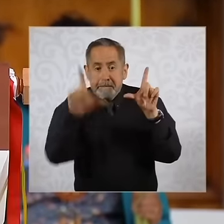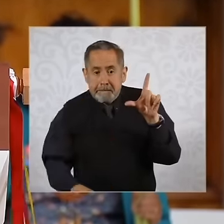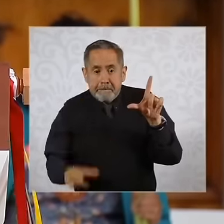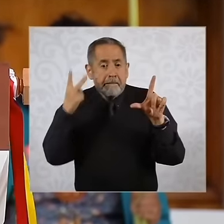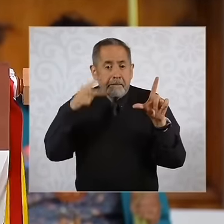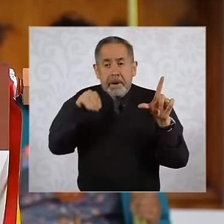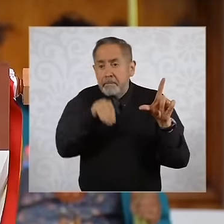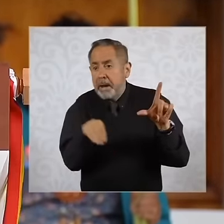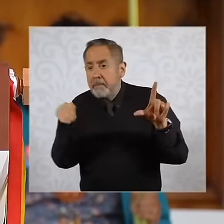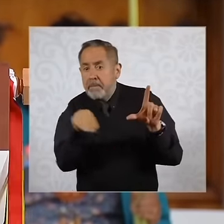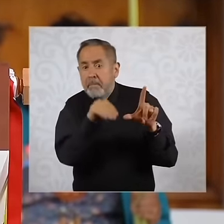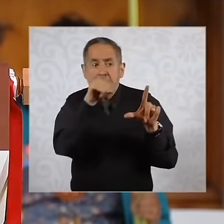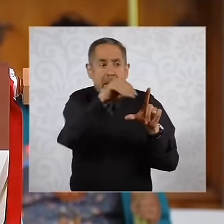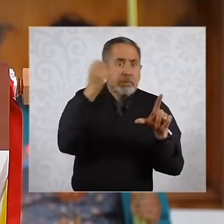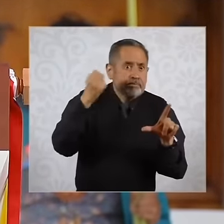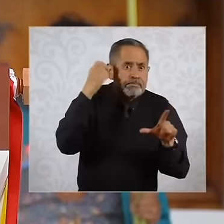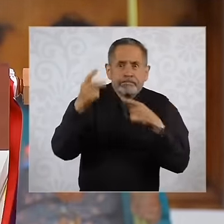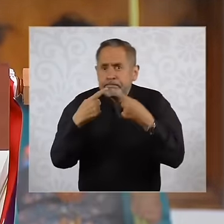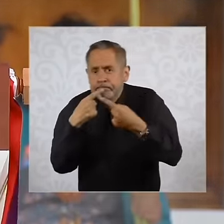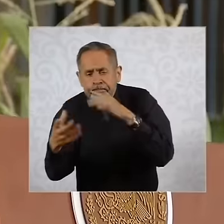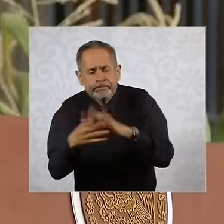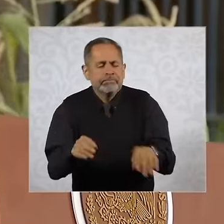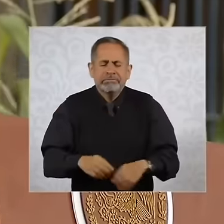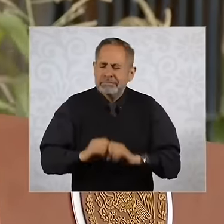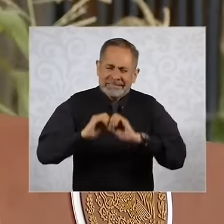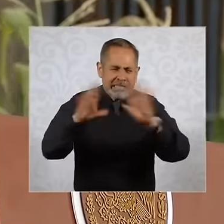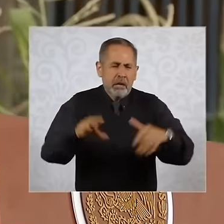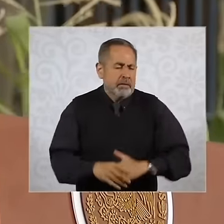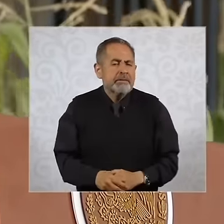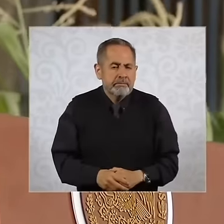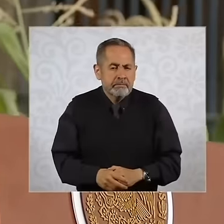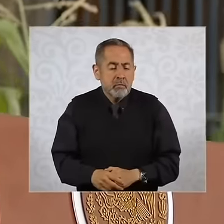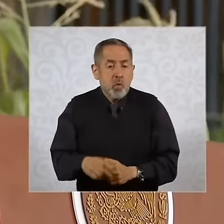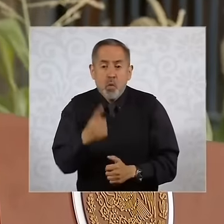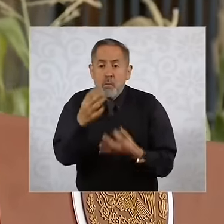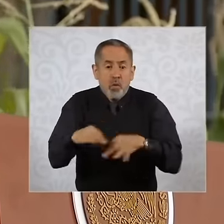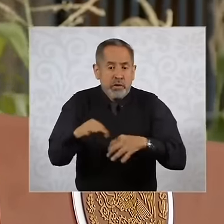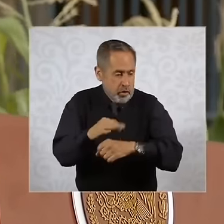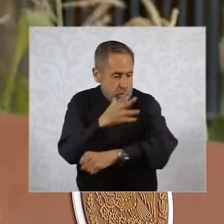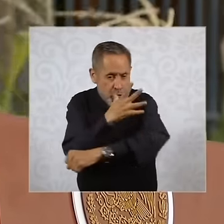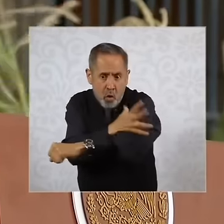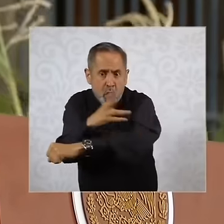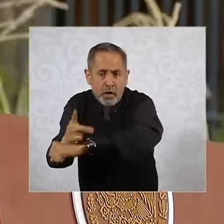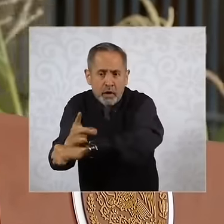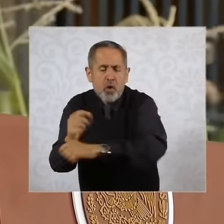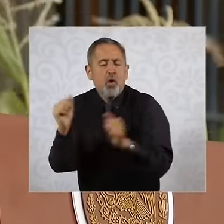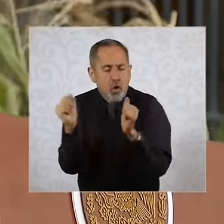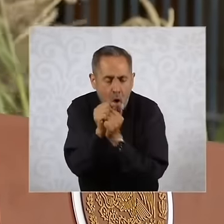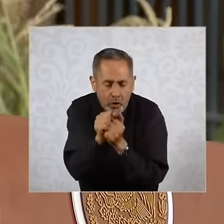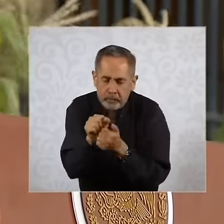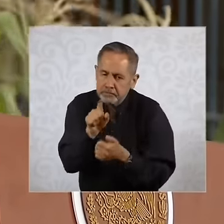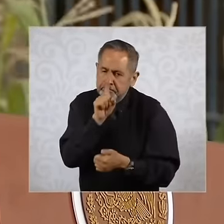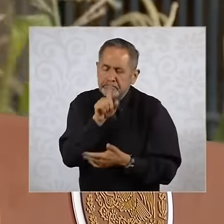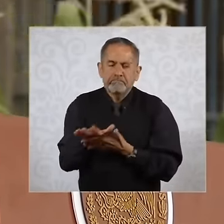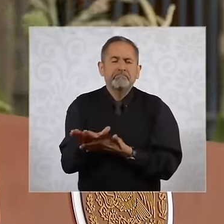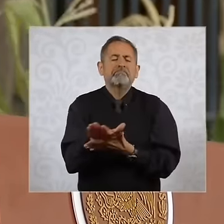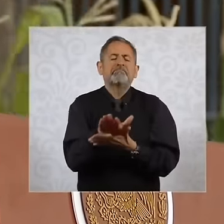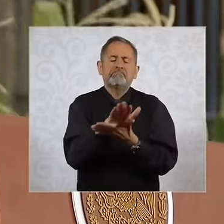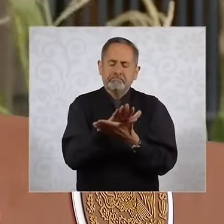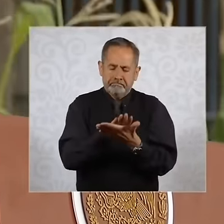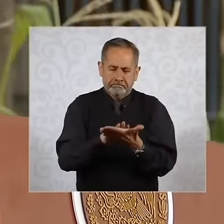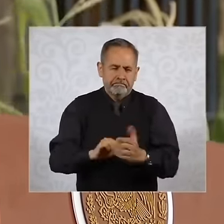Tengo claro que el poder es honestidad y es humildad. Que